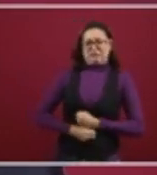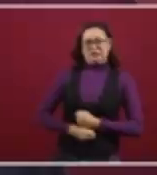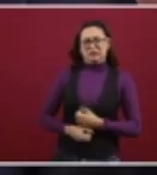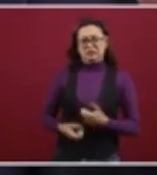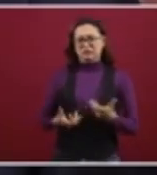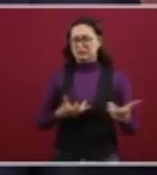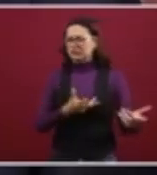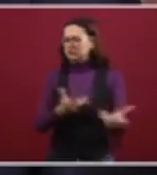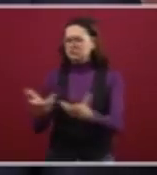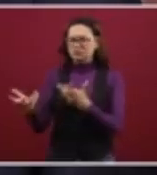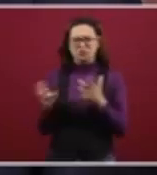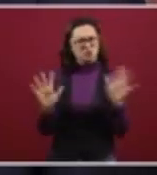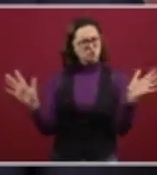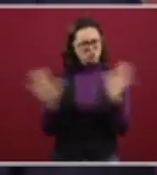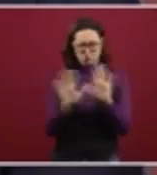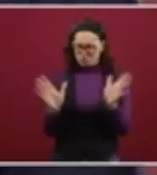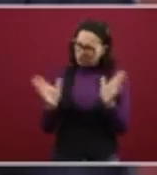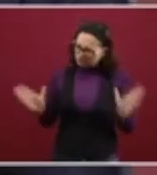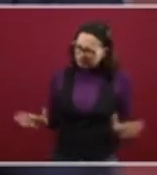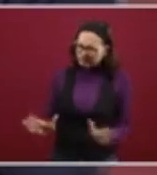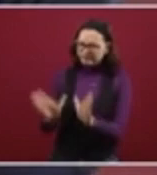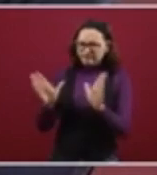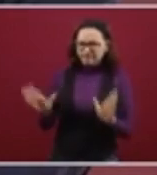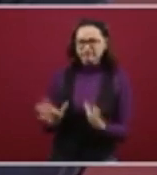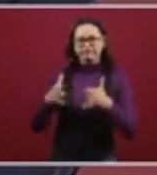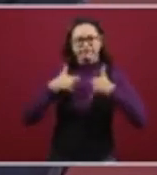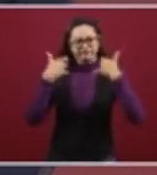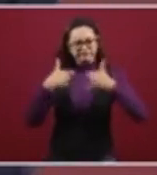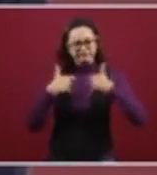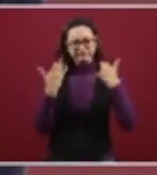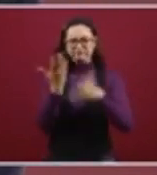caminos a los jóvenes. Entonces, eso